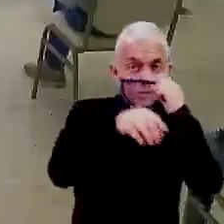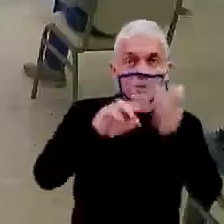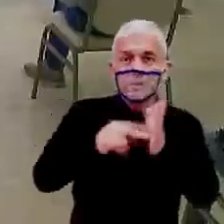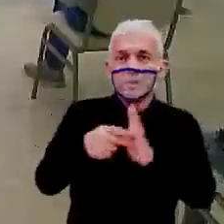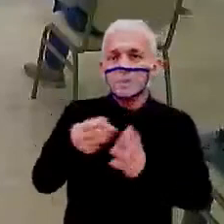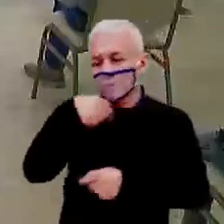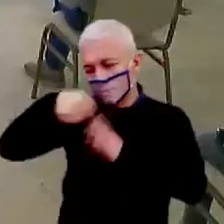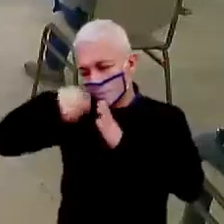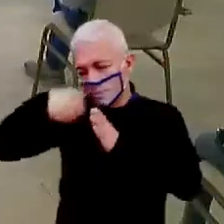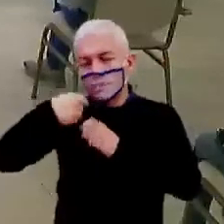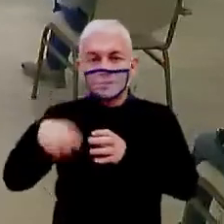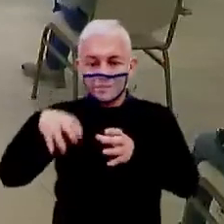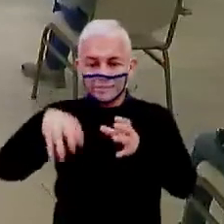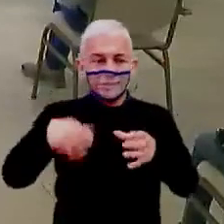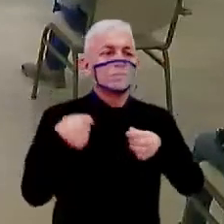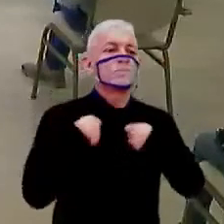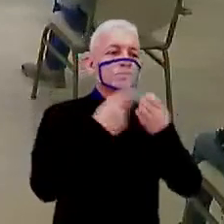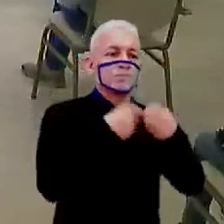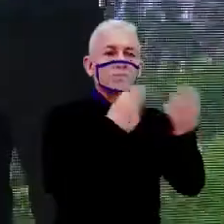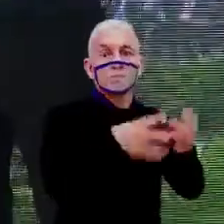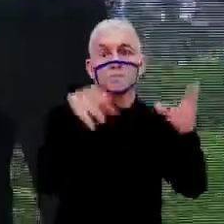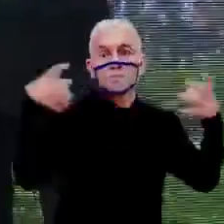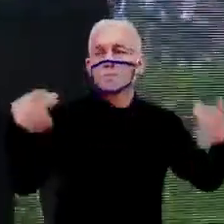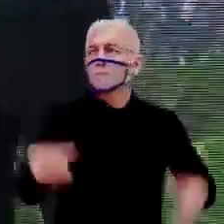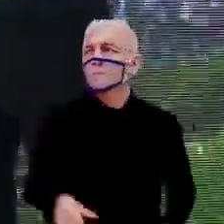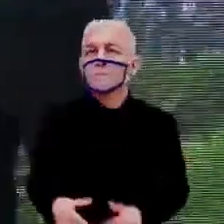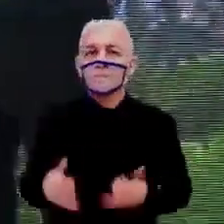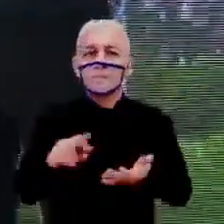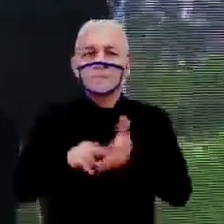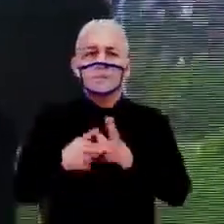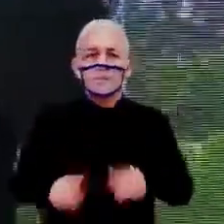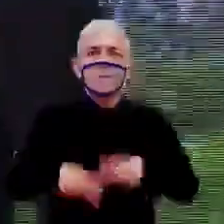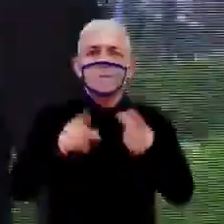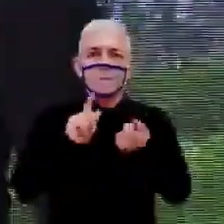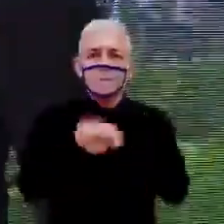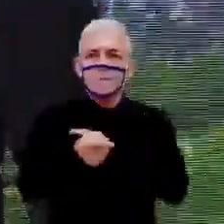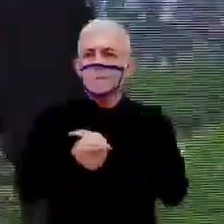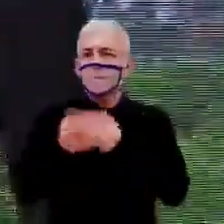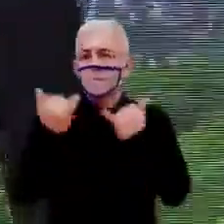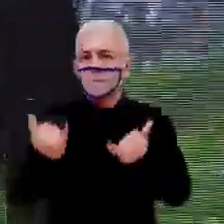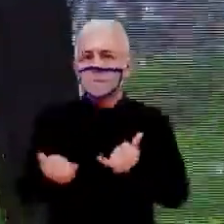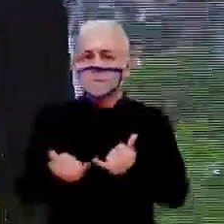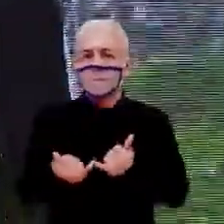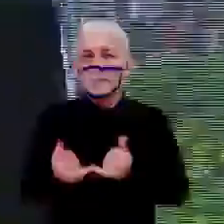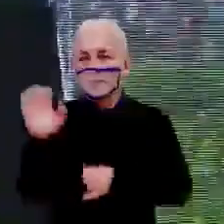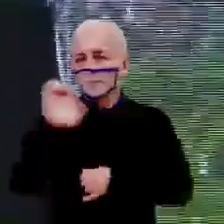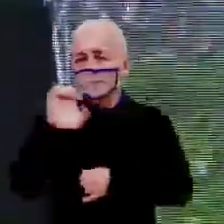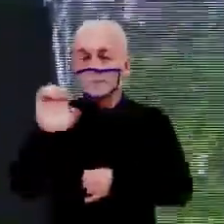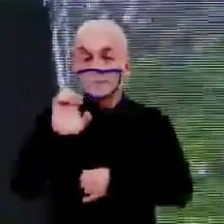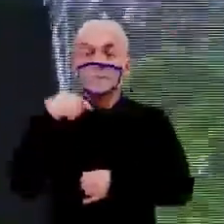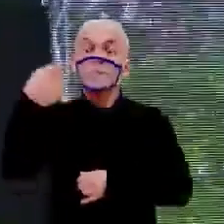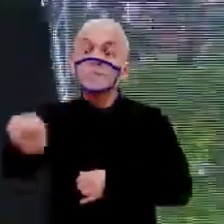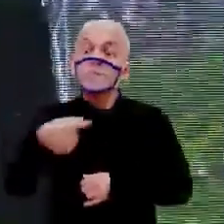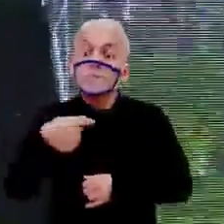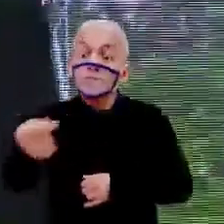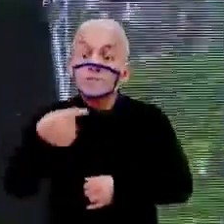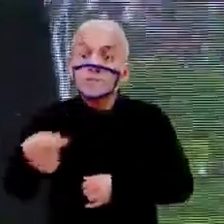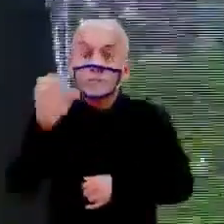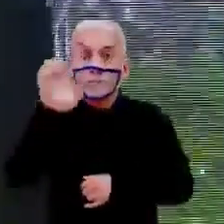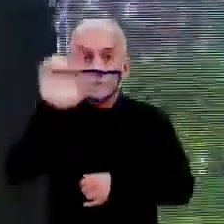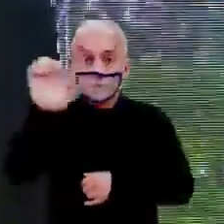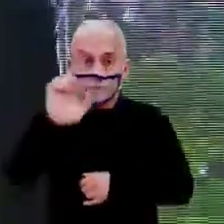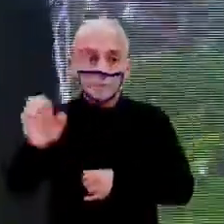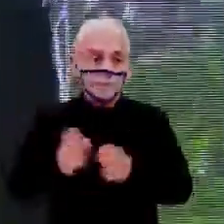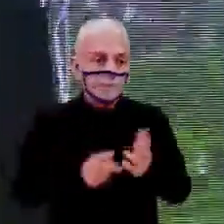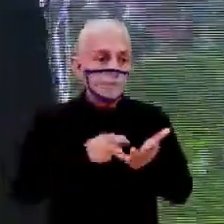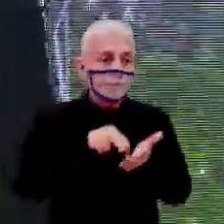sectores. Así es, así es. Sí. Pero esto es cambiar vidas. Este enero arrancamos, ya estamos